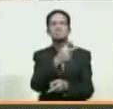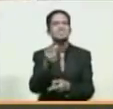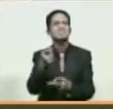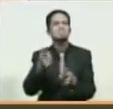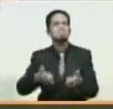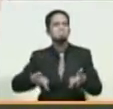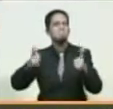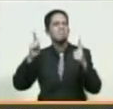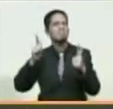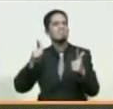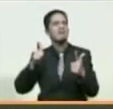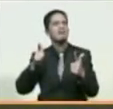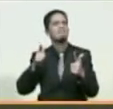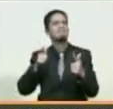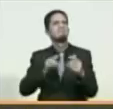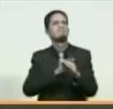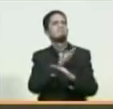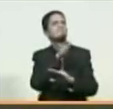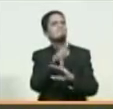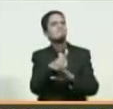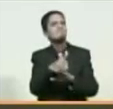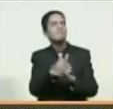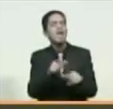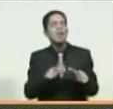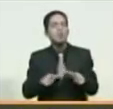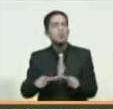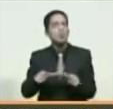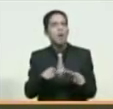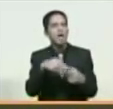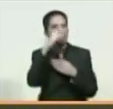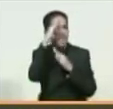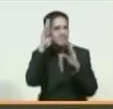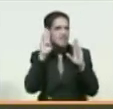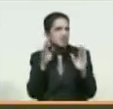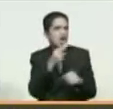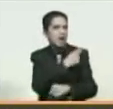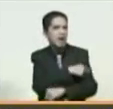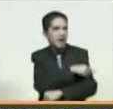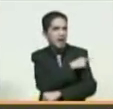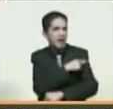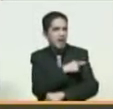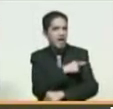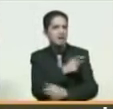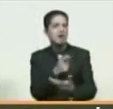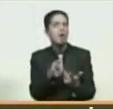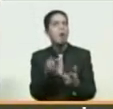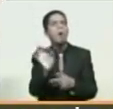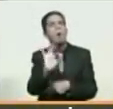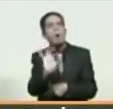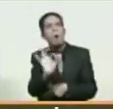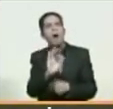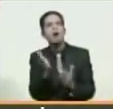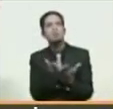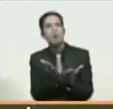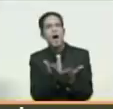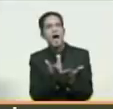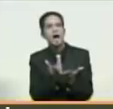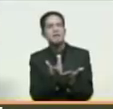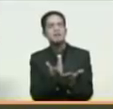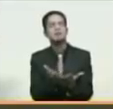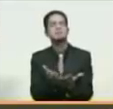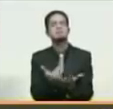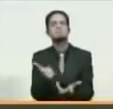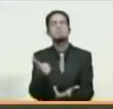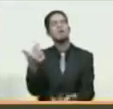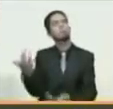la asistencia a los centros de atención de salud, a los centros de educación, donde se quemaban